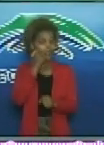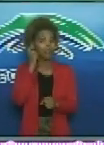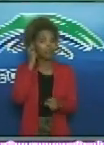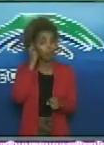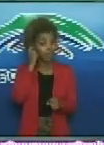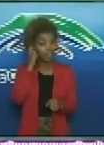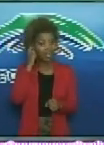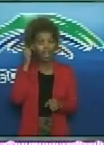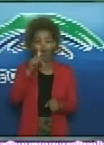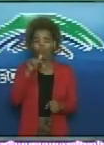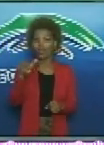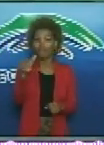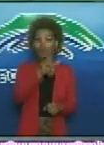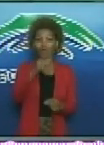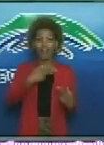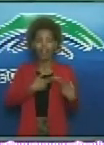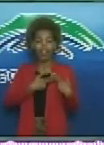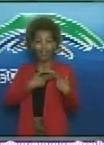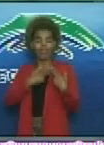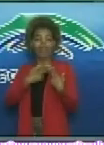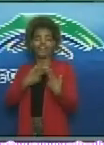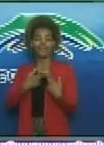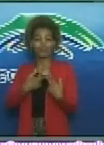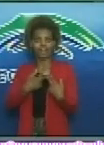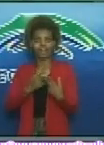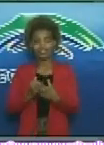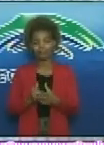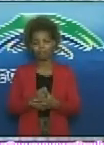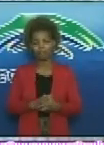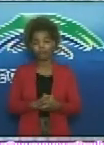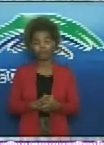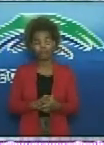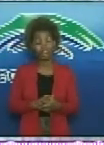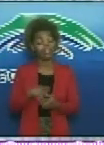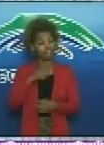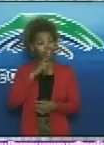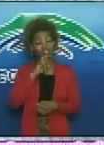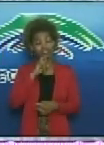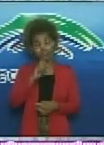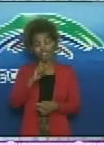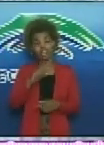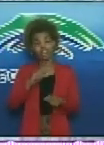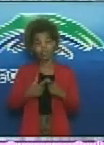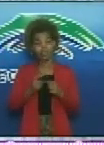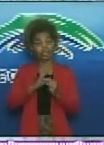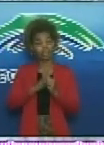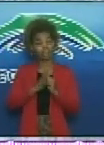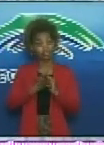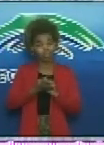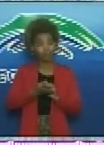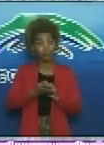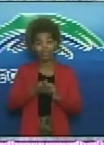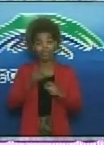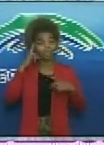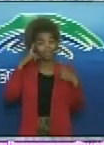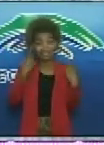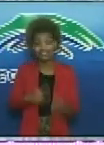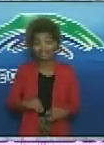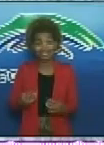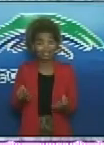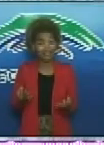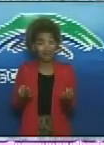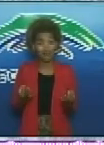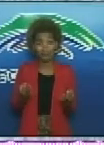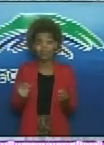como verdaderos héroes. Fue algo difícil, producto que era un virus que aún en este momento no se conoce verdaderamente toda